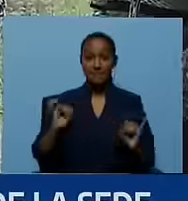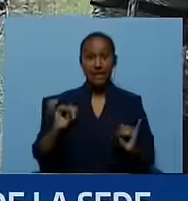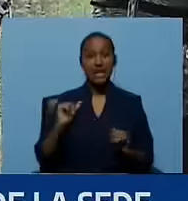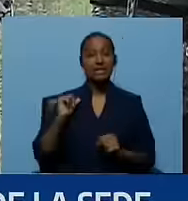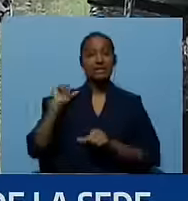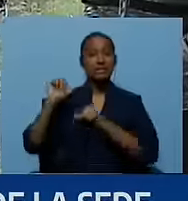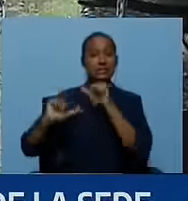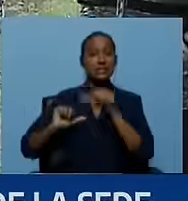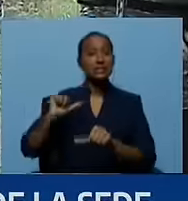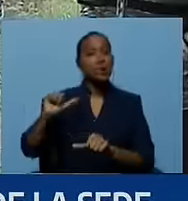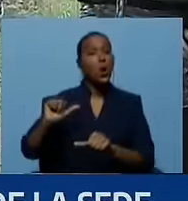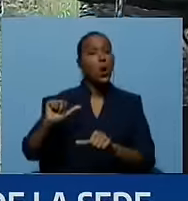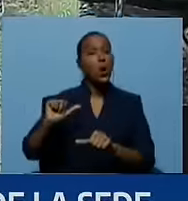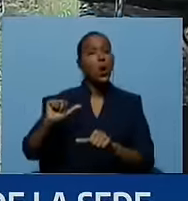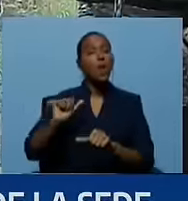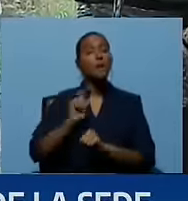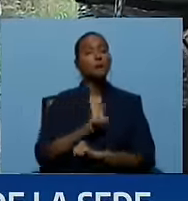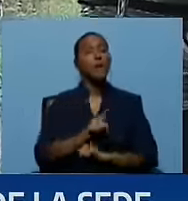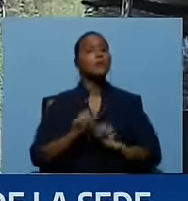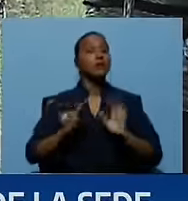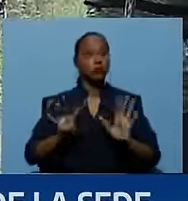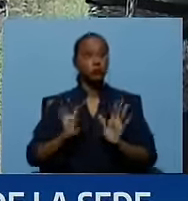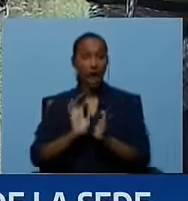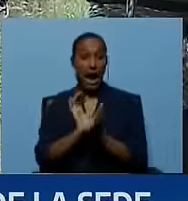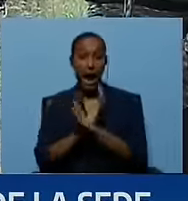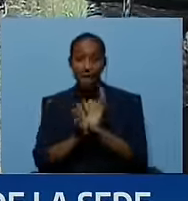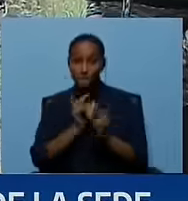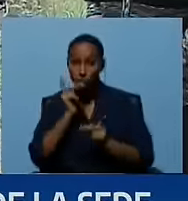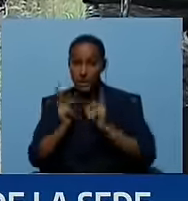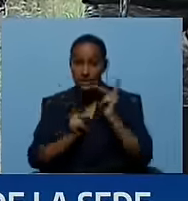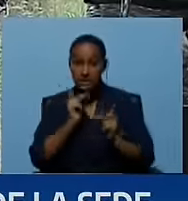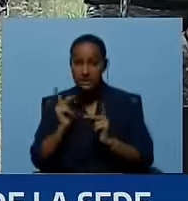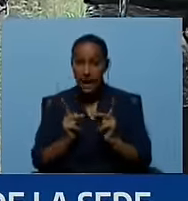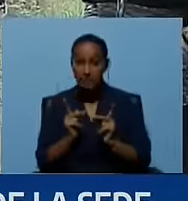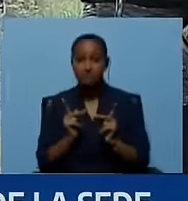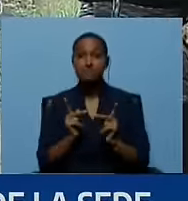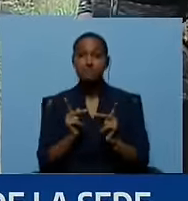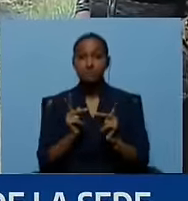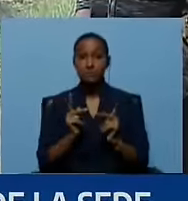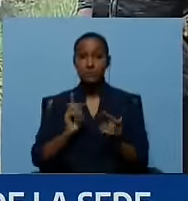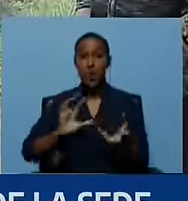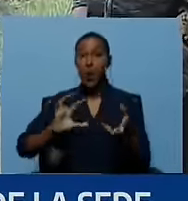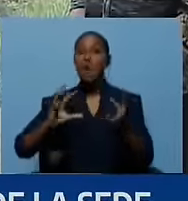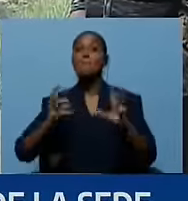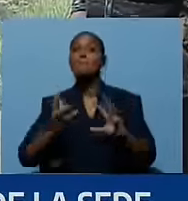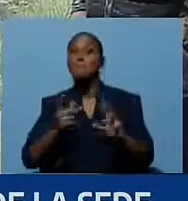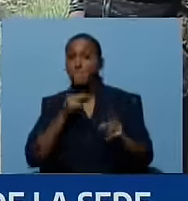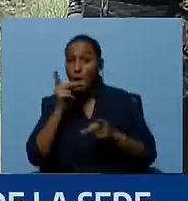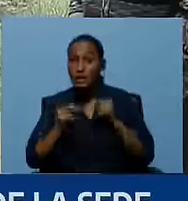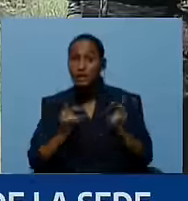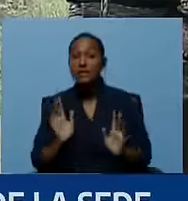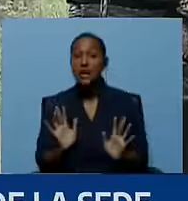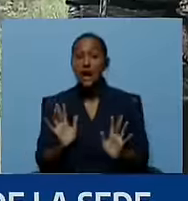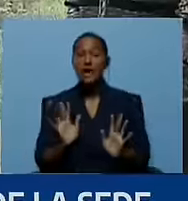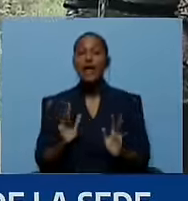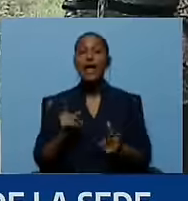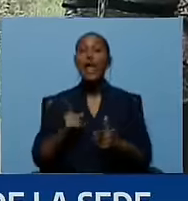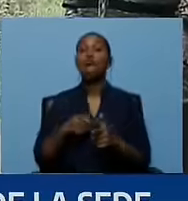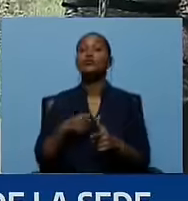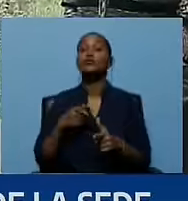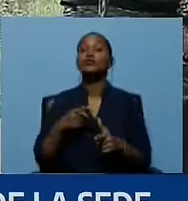fue política, geopolítica, la independencia del siglo XXI